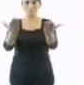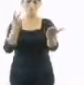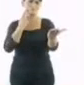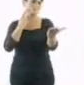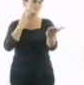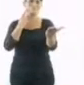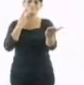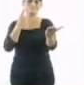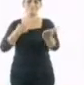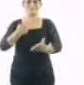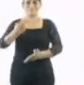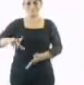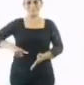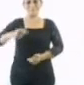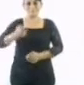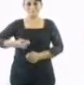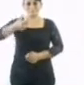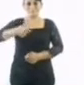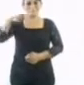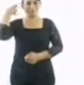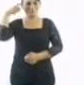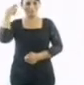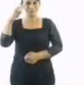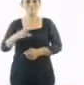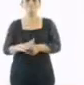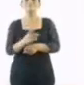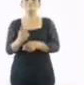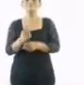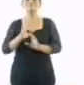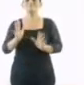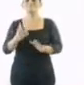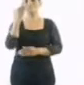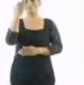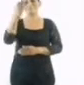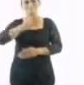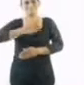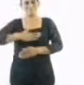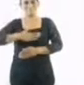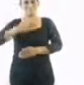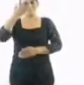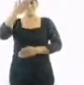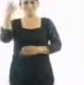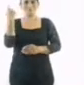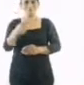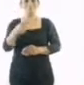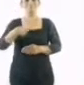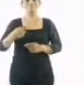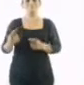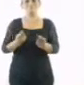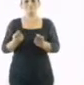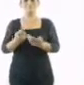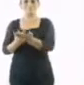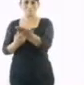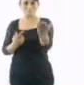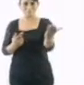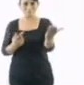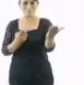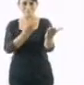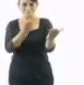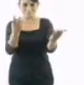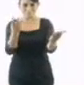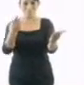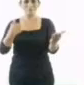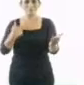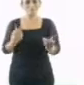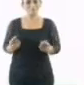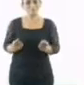los políticos. Quiero ser la primer gobernadora de Querétaro porque es momento de que los ciudadanos tomemos el control.